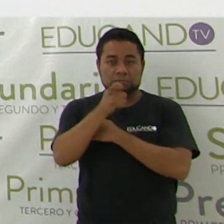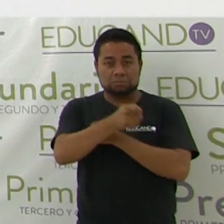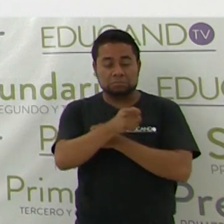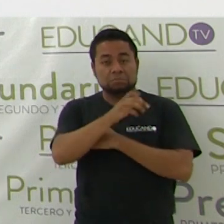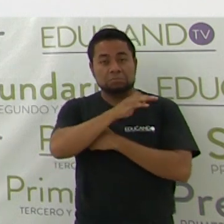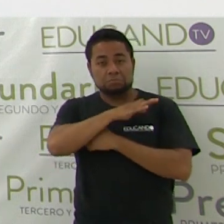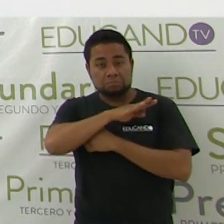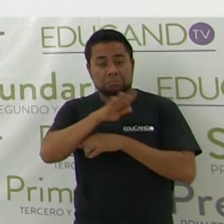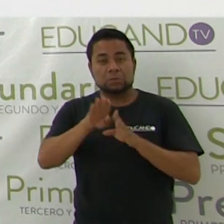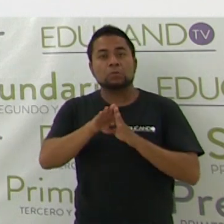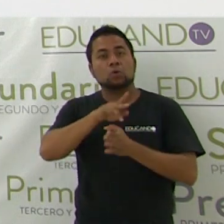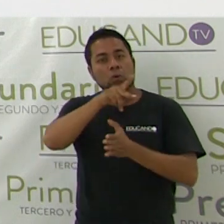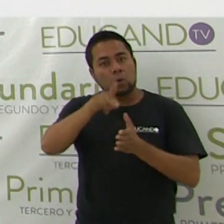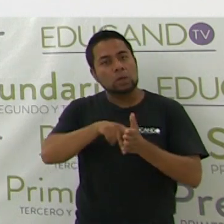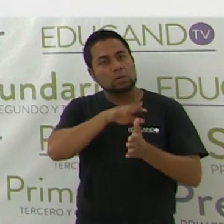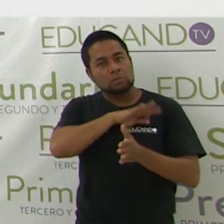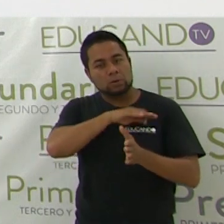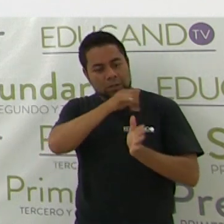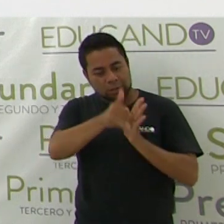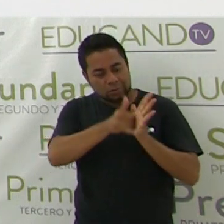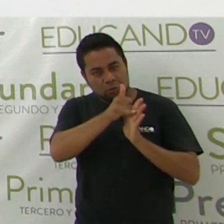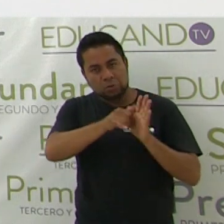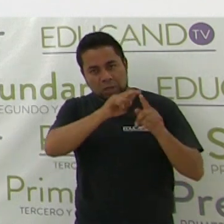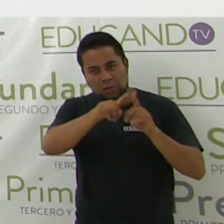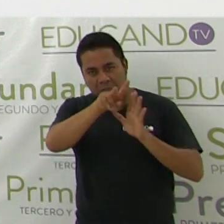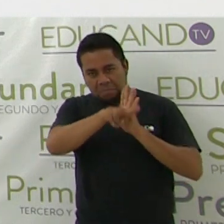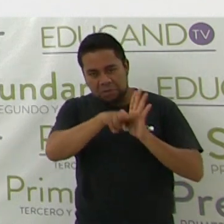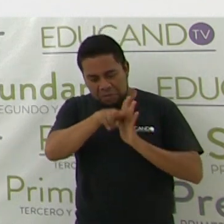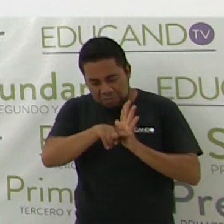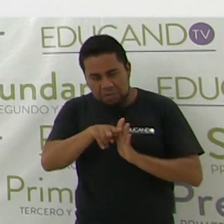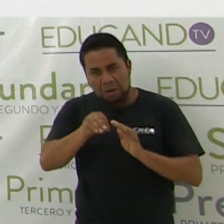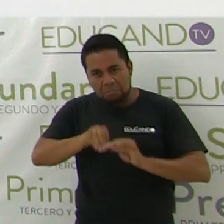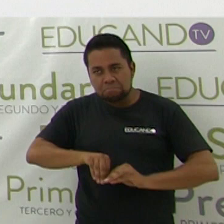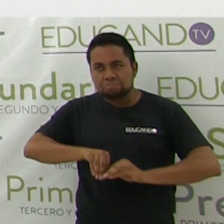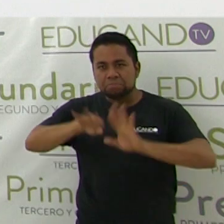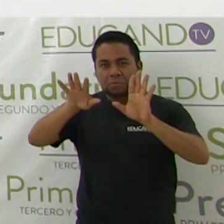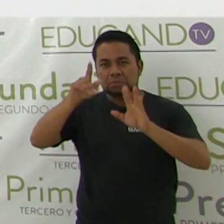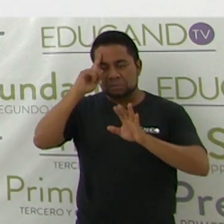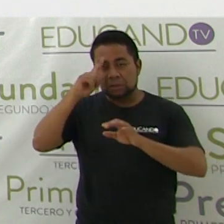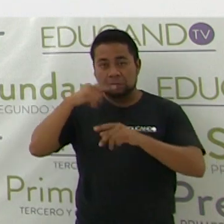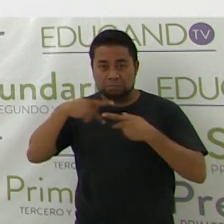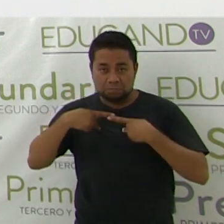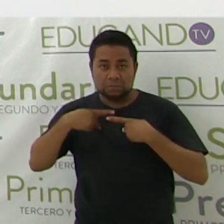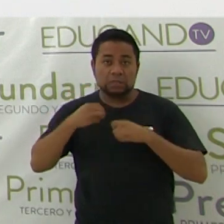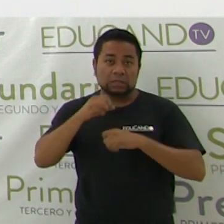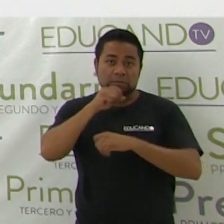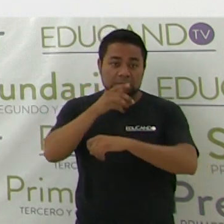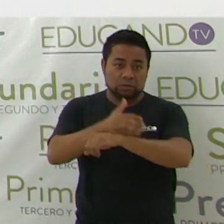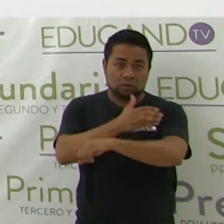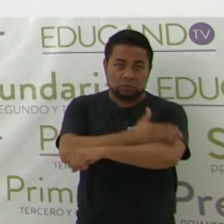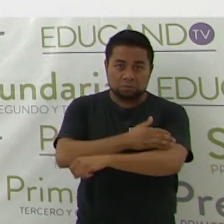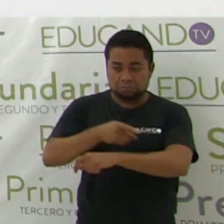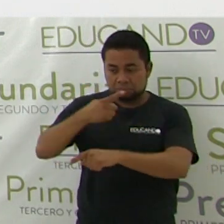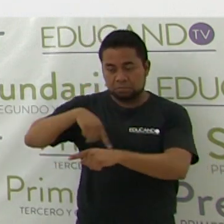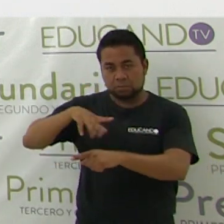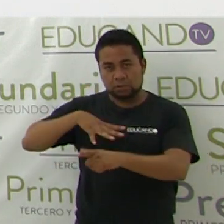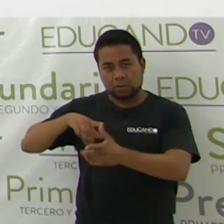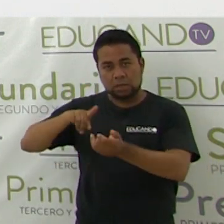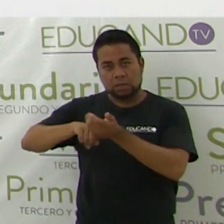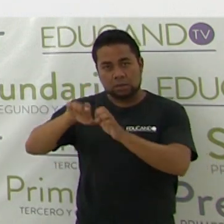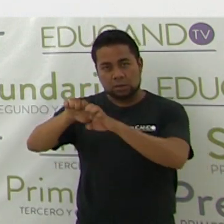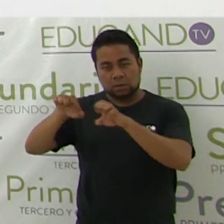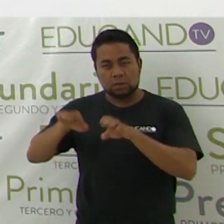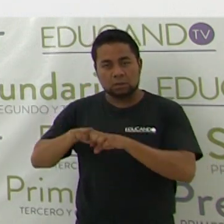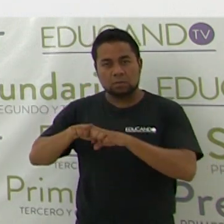ustedes una vez más pueden volver a ver todas estas sesiones y las de mis compañeros que conformamos el equipo